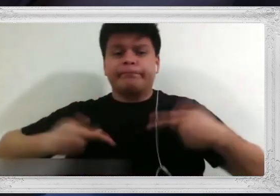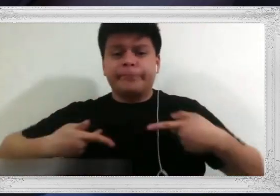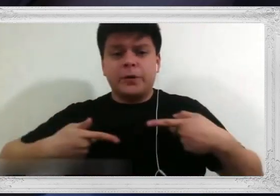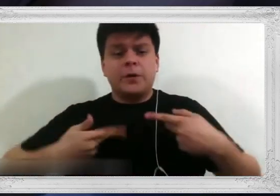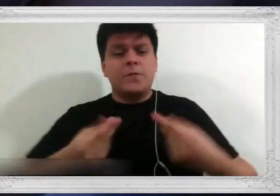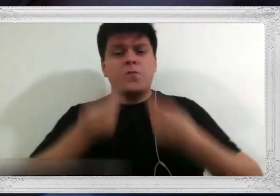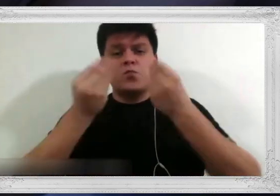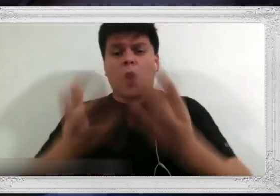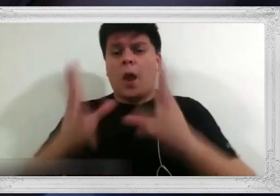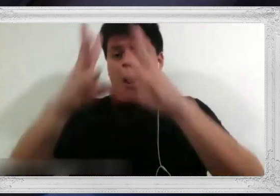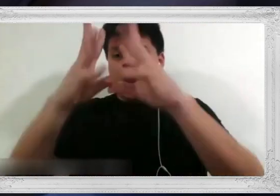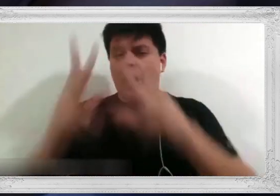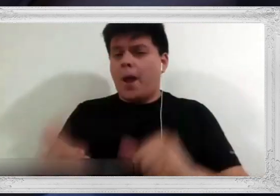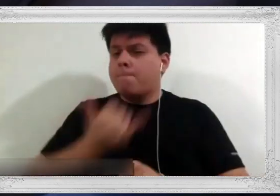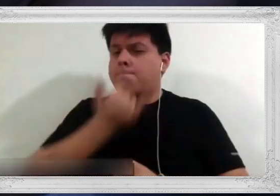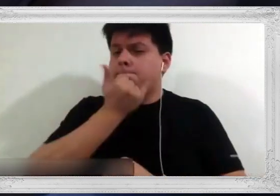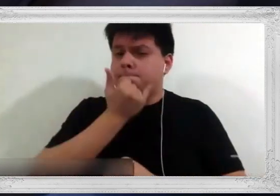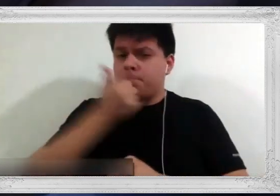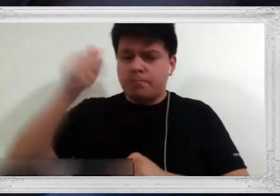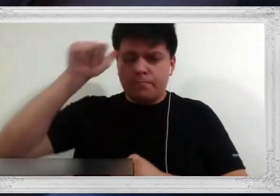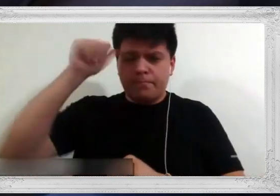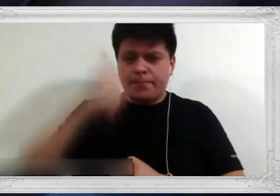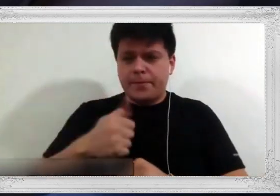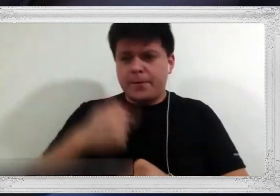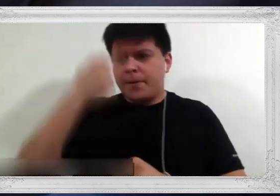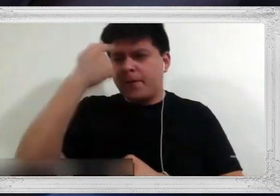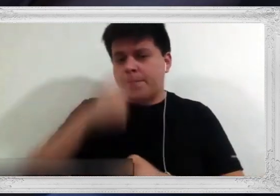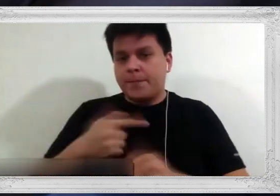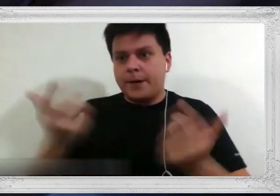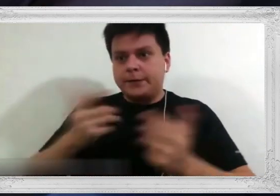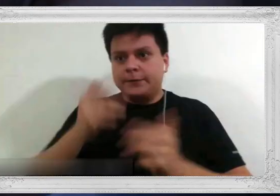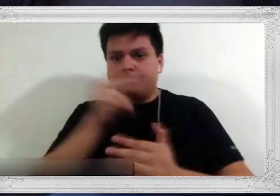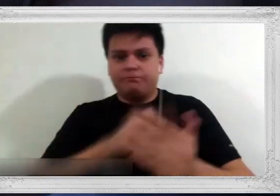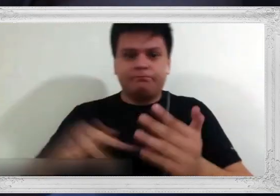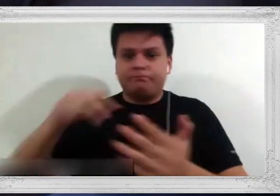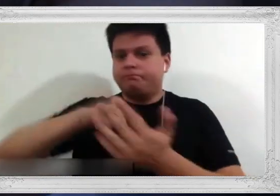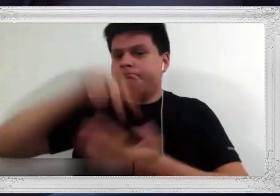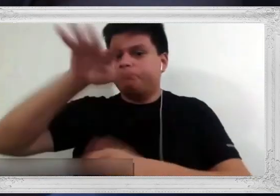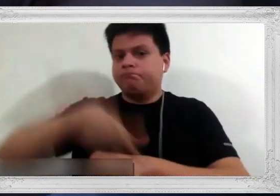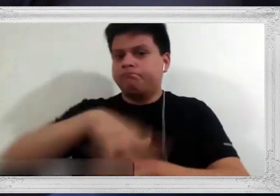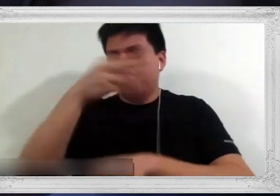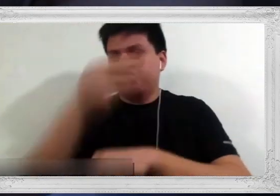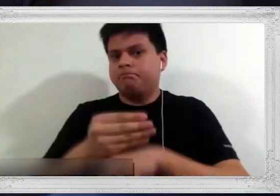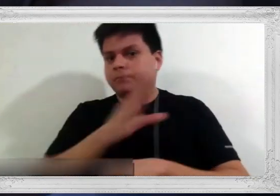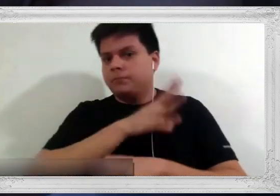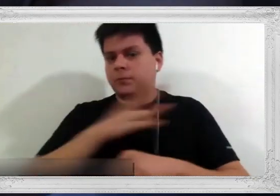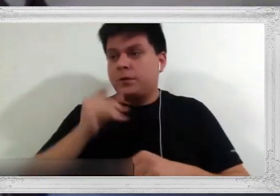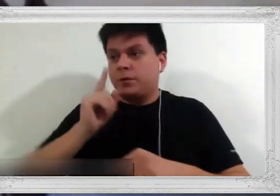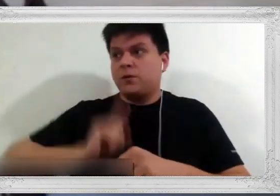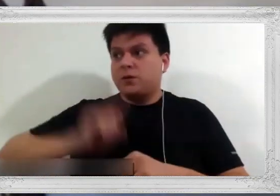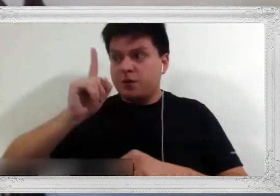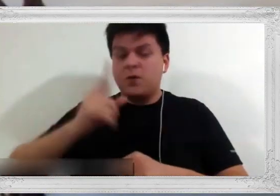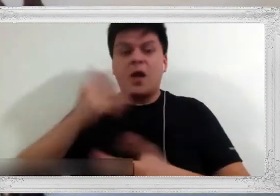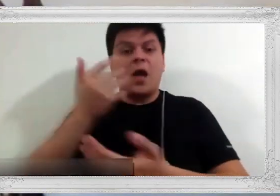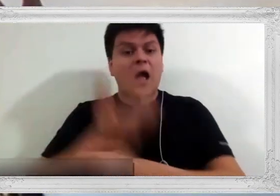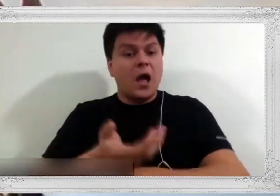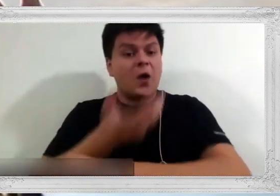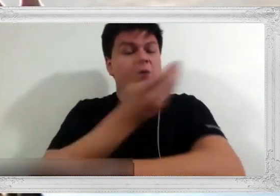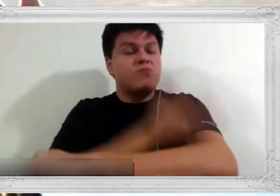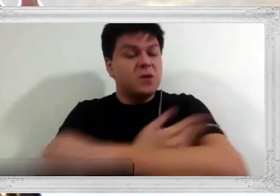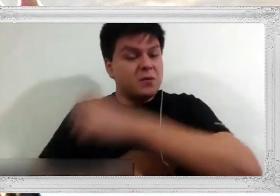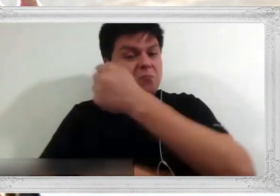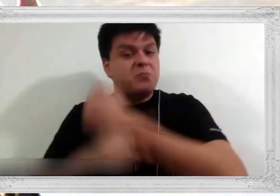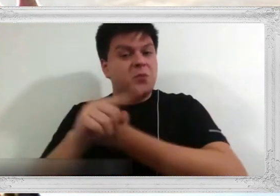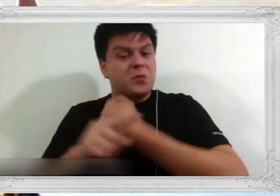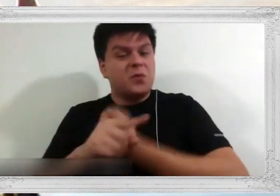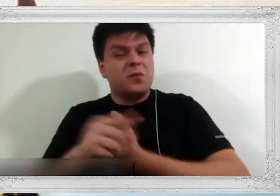en acompañar con ternura infinita, acompañar su atormentado camino. Cada uno de